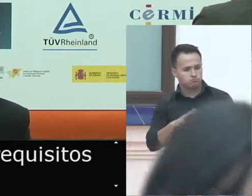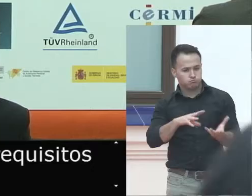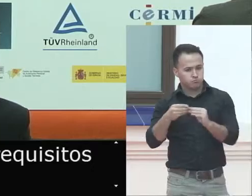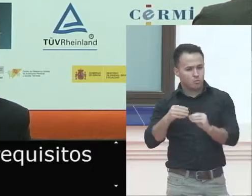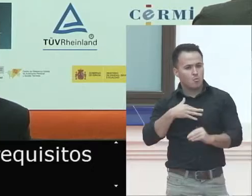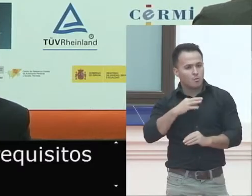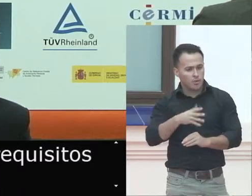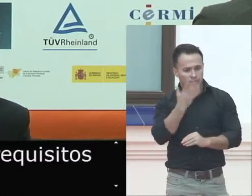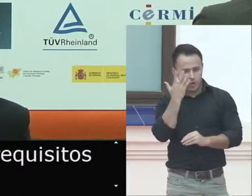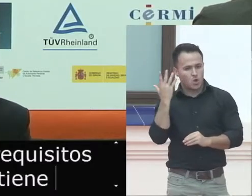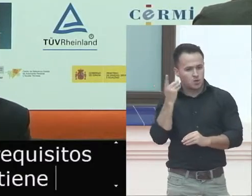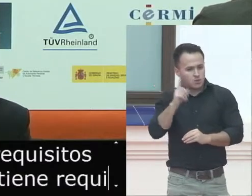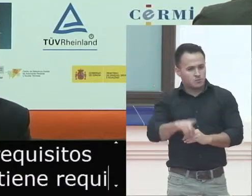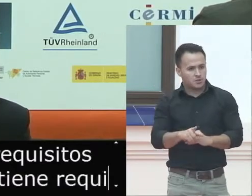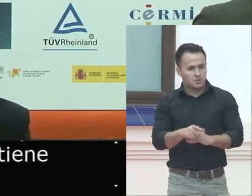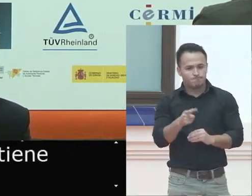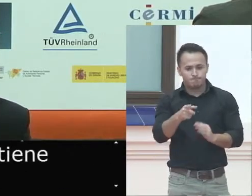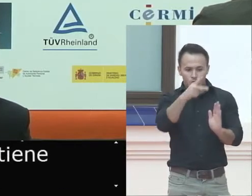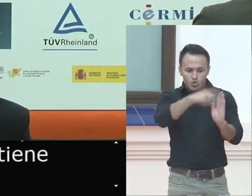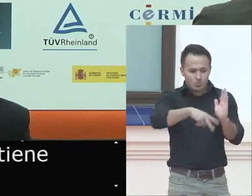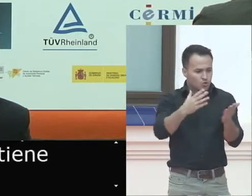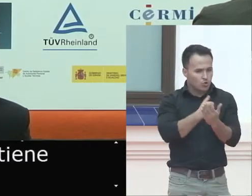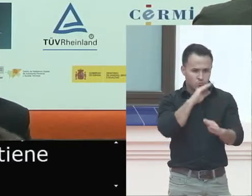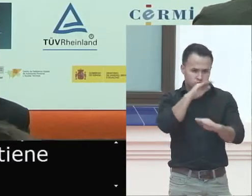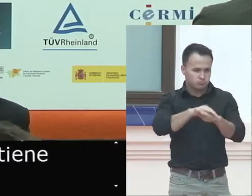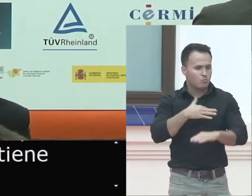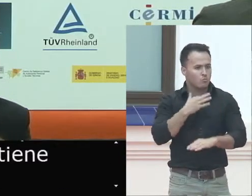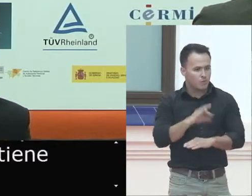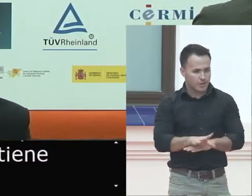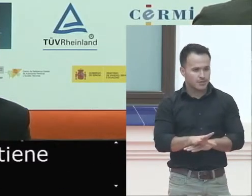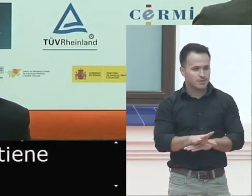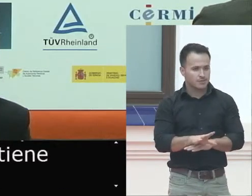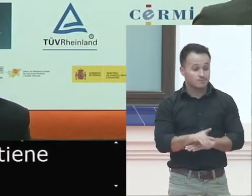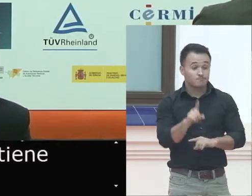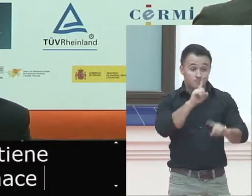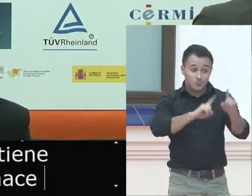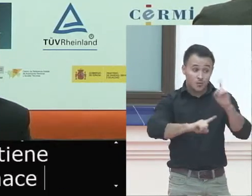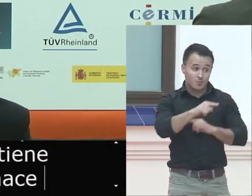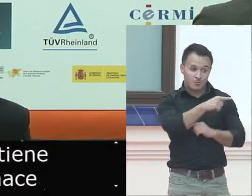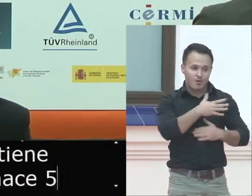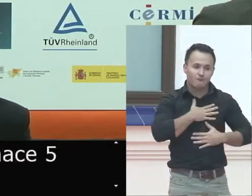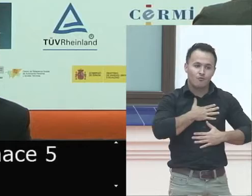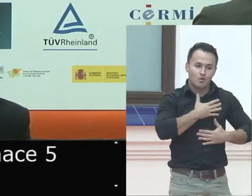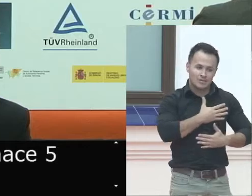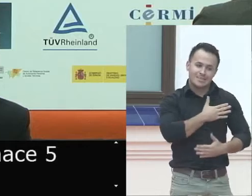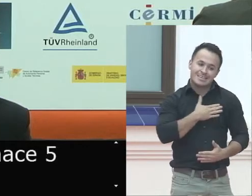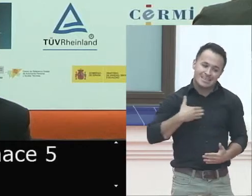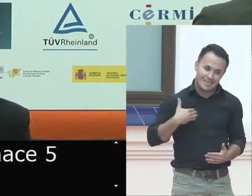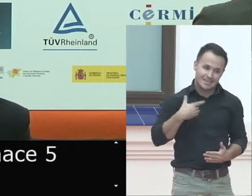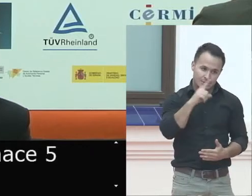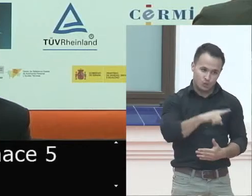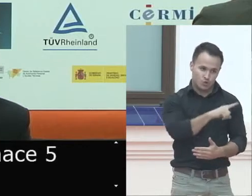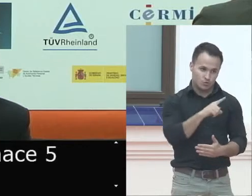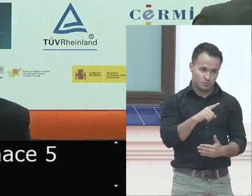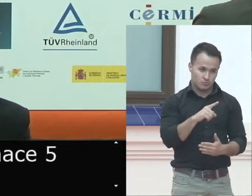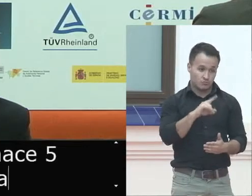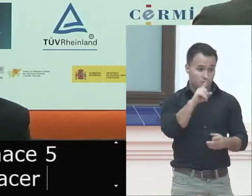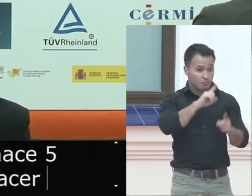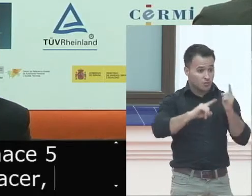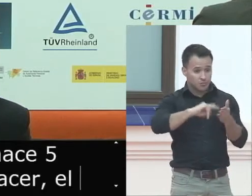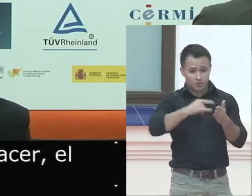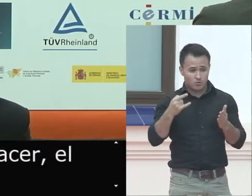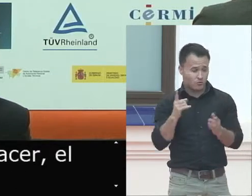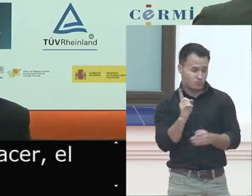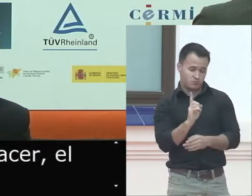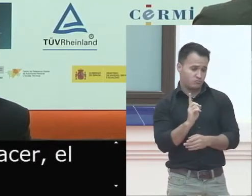5 años. No hay nada ahí que no se pueda hacer. El problema es de voluntades, no es de problemas tecnológicos. O sea, si las cosas